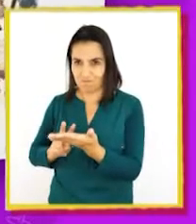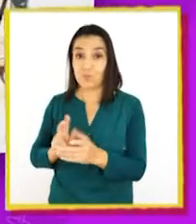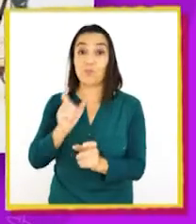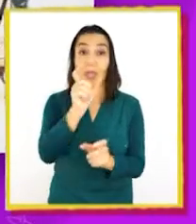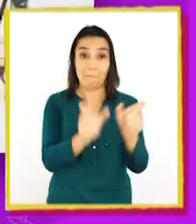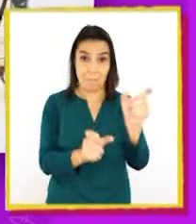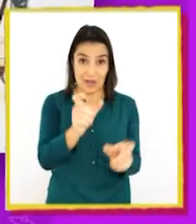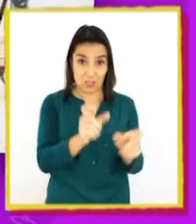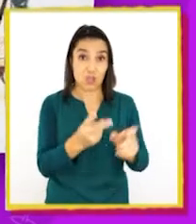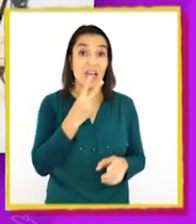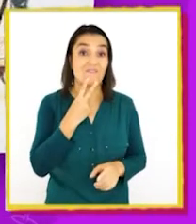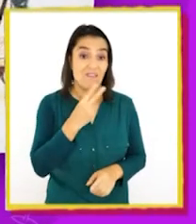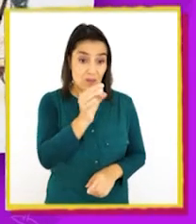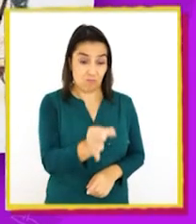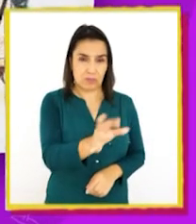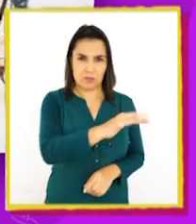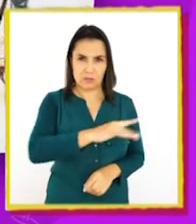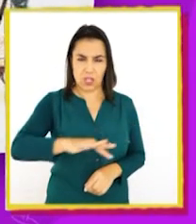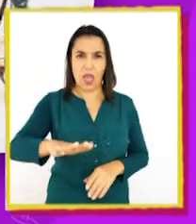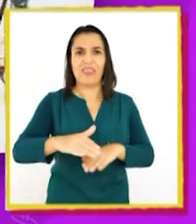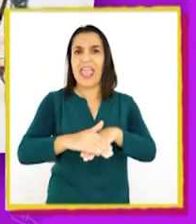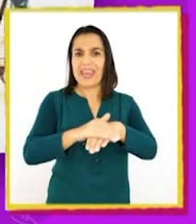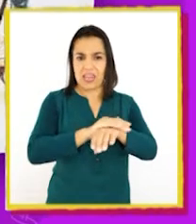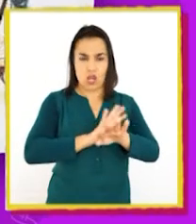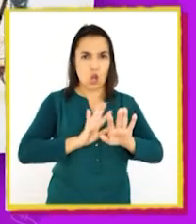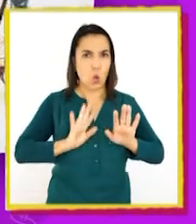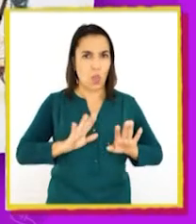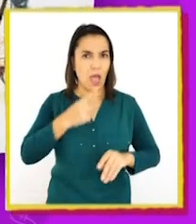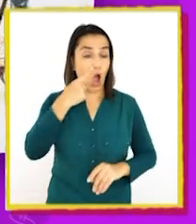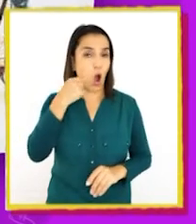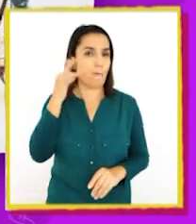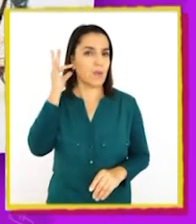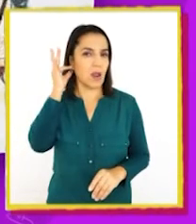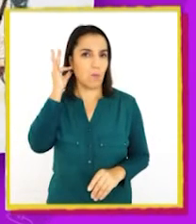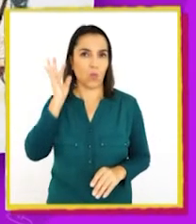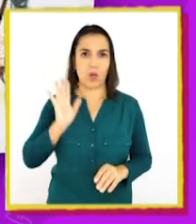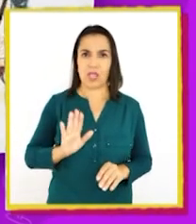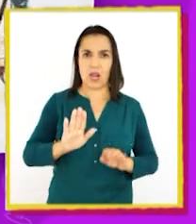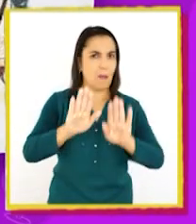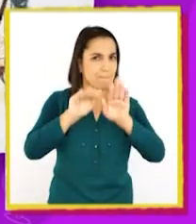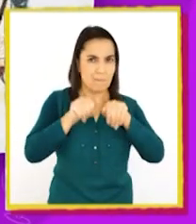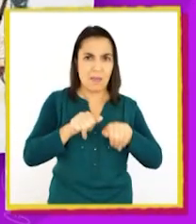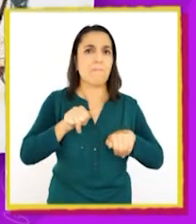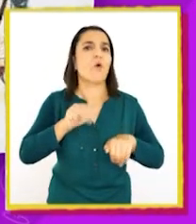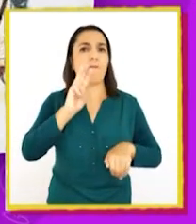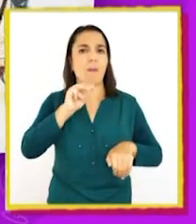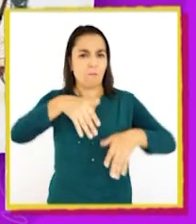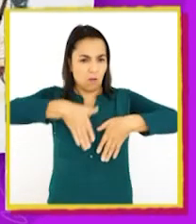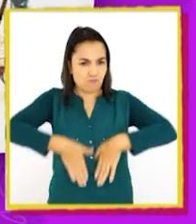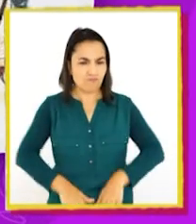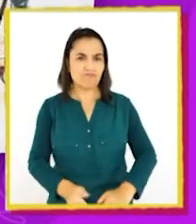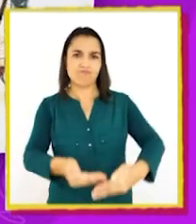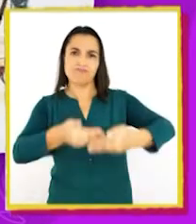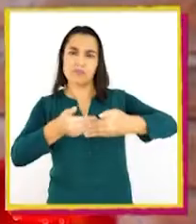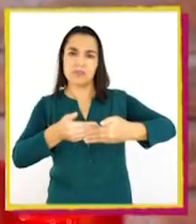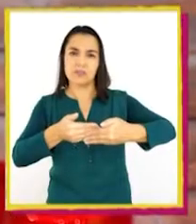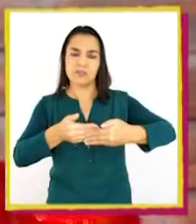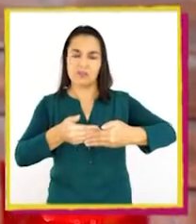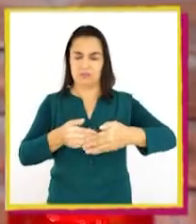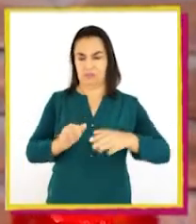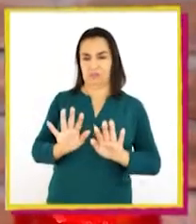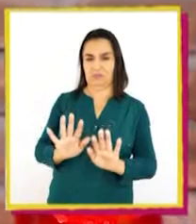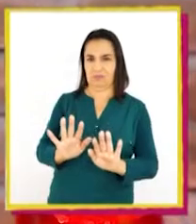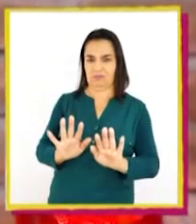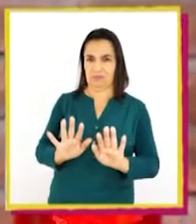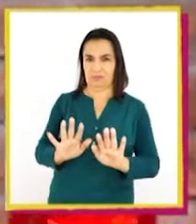La gente de esta isla anda desnuda, hombres y mujeres, así como sus madres los trajeron al mundo. Un